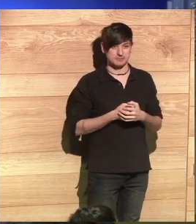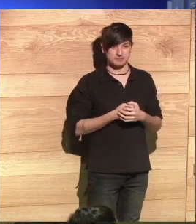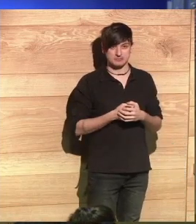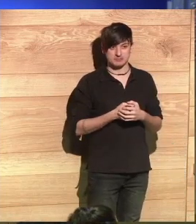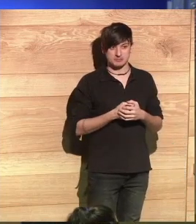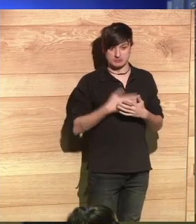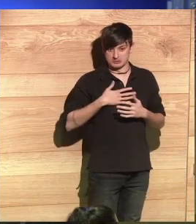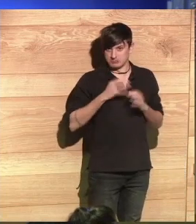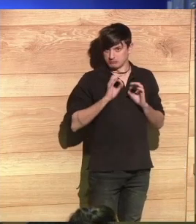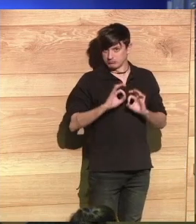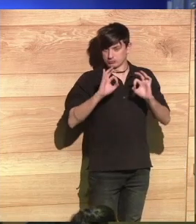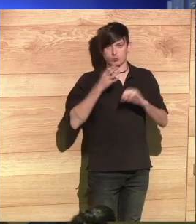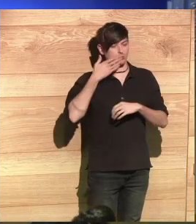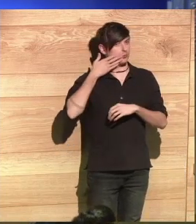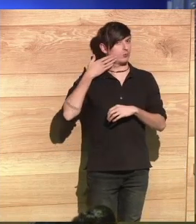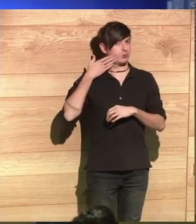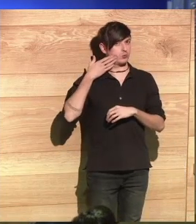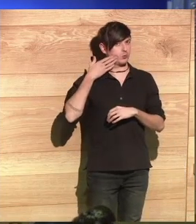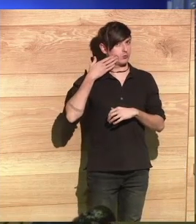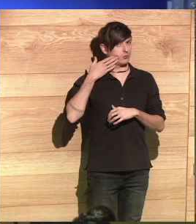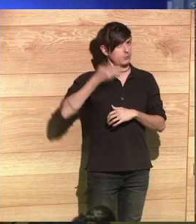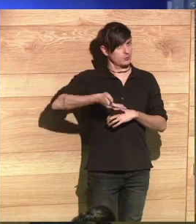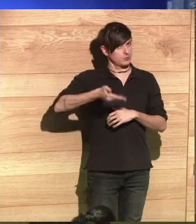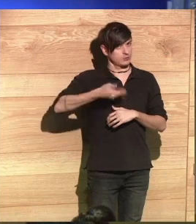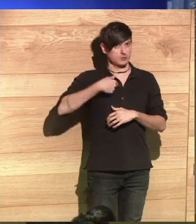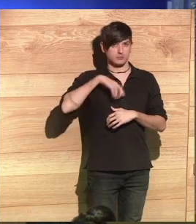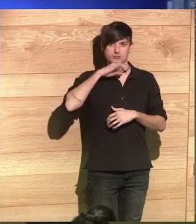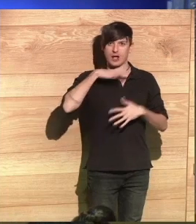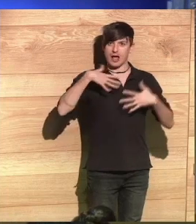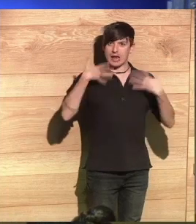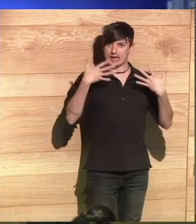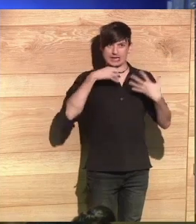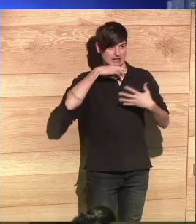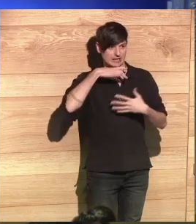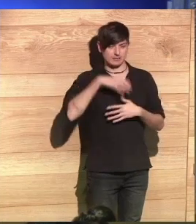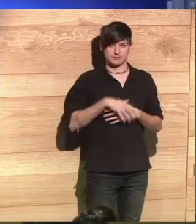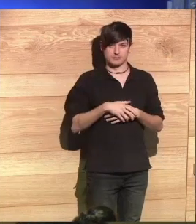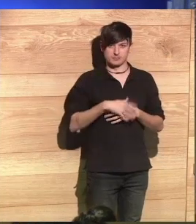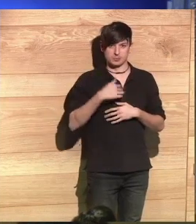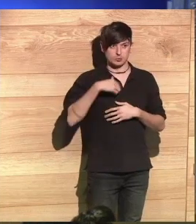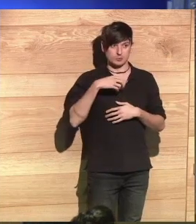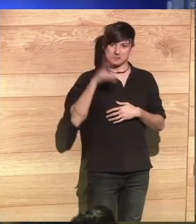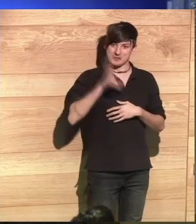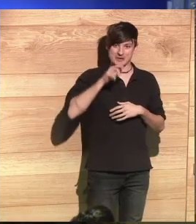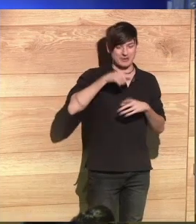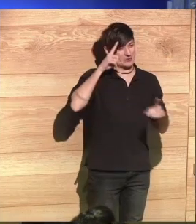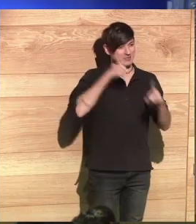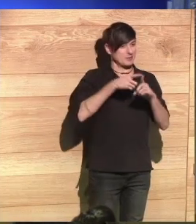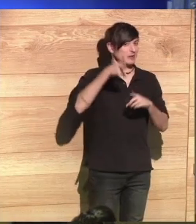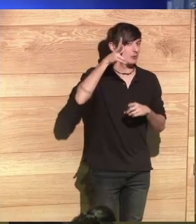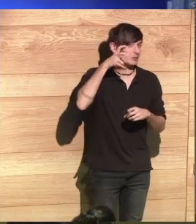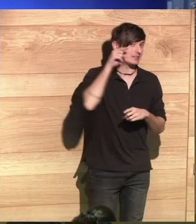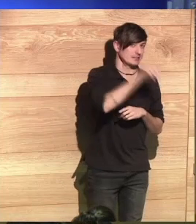y para mí especialmente un honor muy grande, una alegría, un desafío también, porque yo vengo aquí a escucharte.